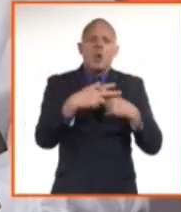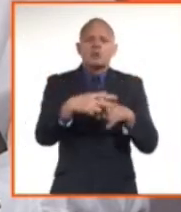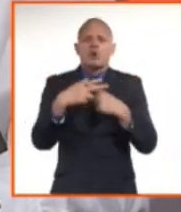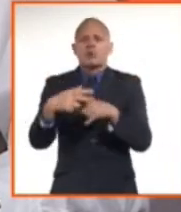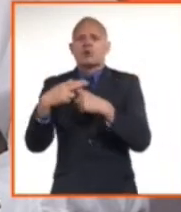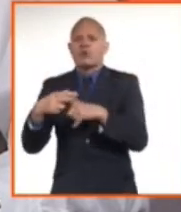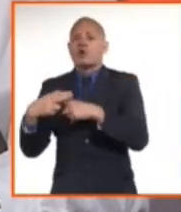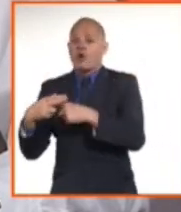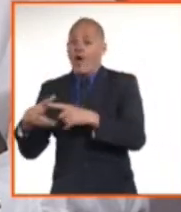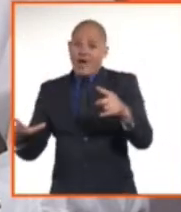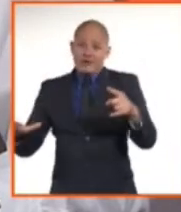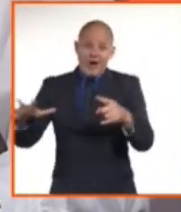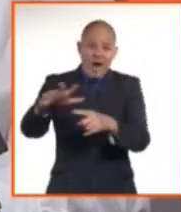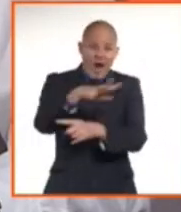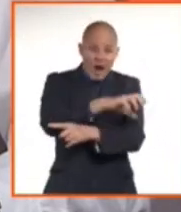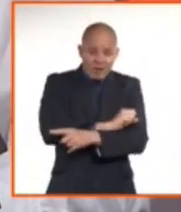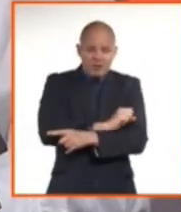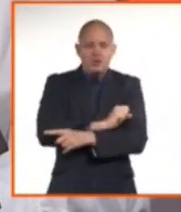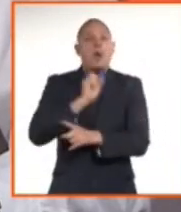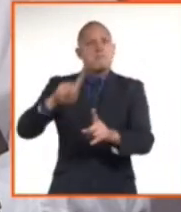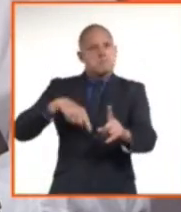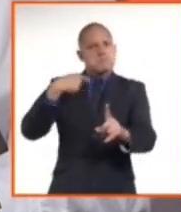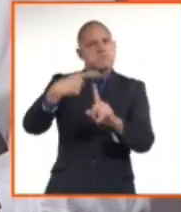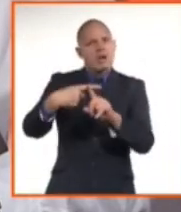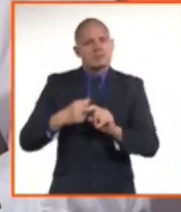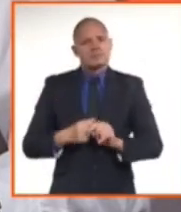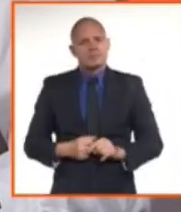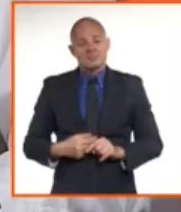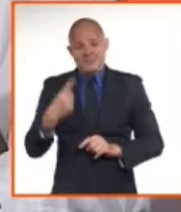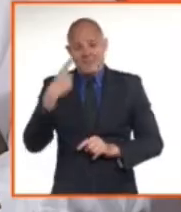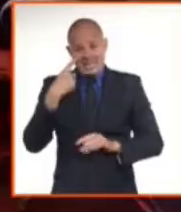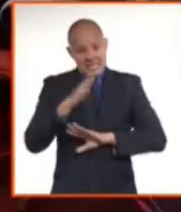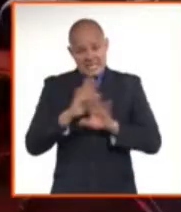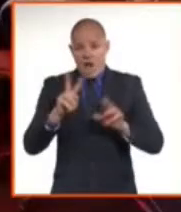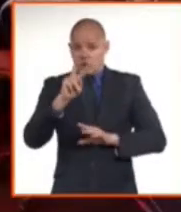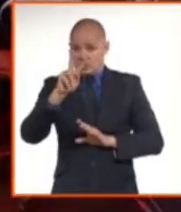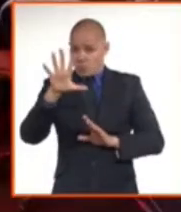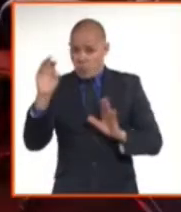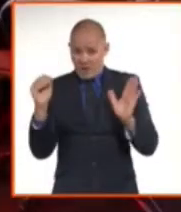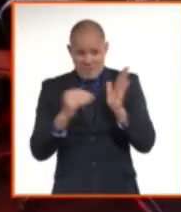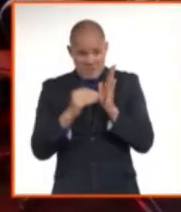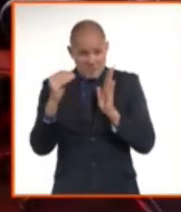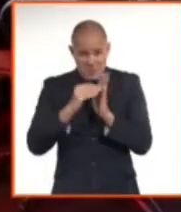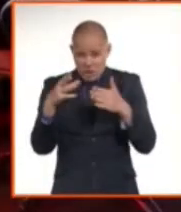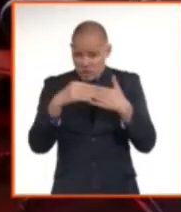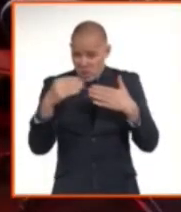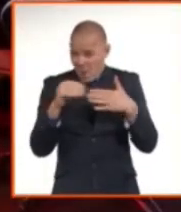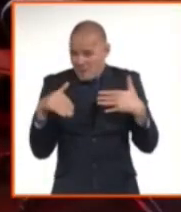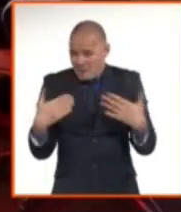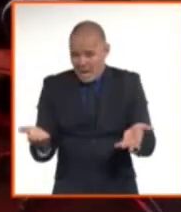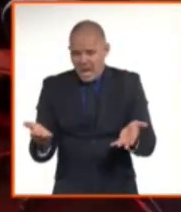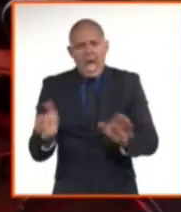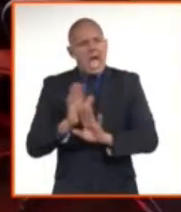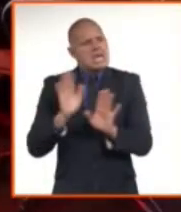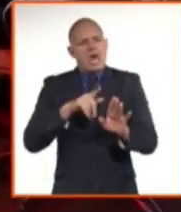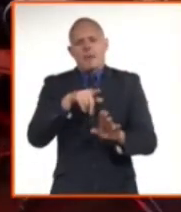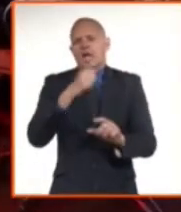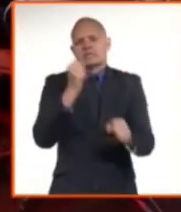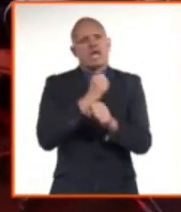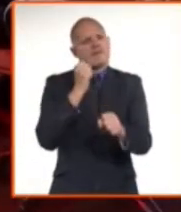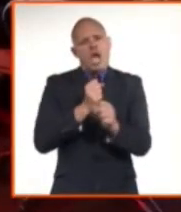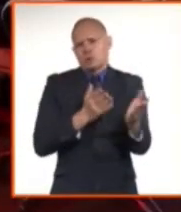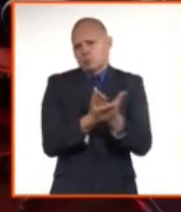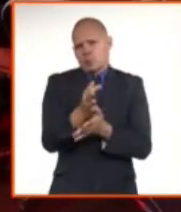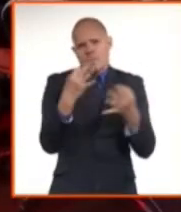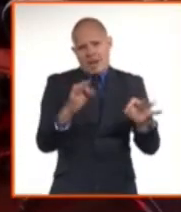el sostenimiento también de la generación. Es decir, 250 millones es el funcionamiento normal del sistema. 250 es el funcionamiento normal del sistema. A eso hay que agregarle el